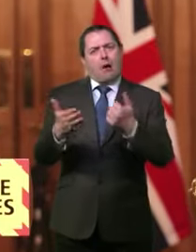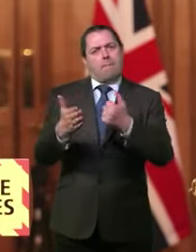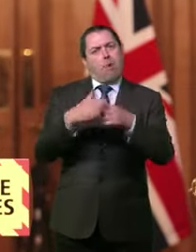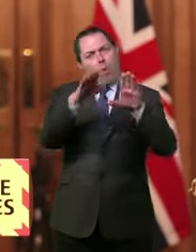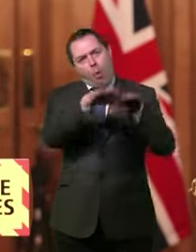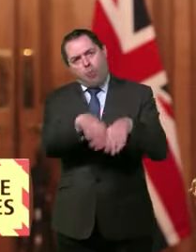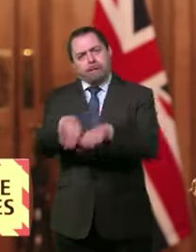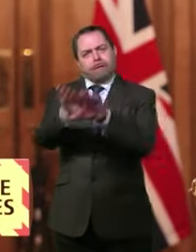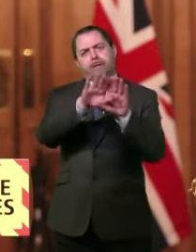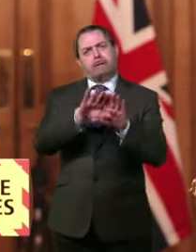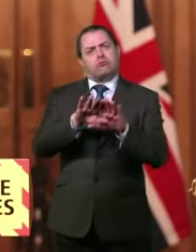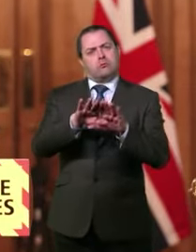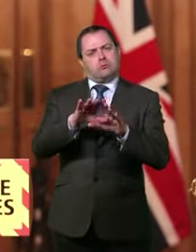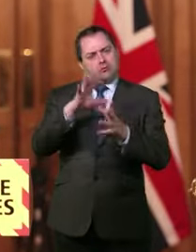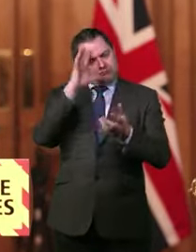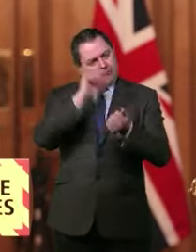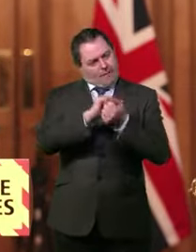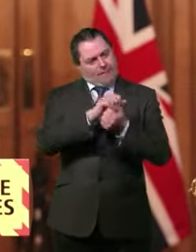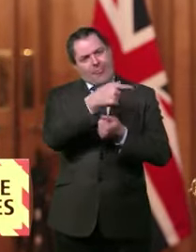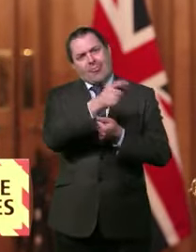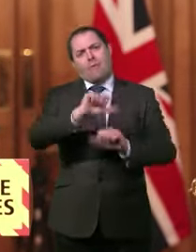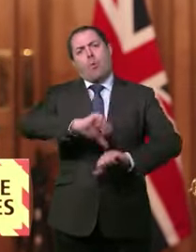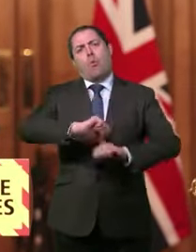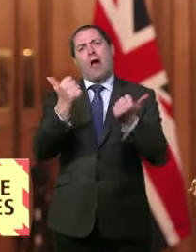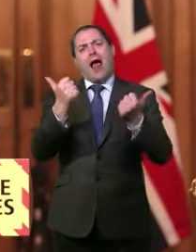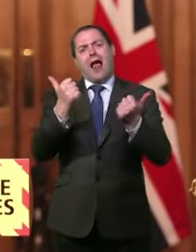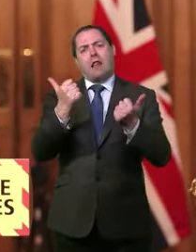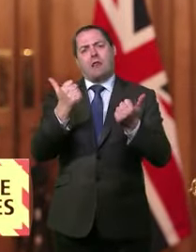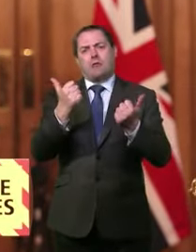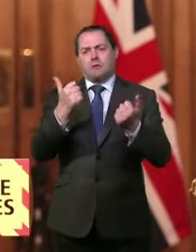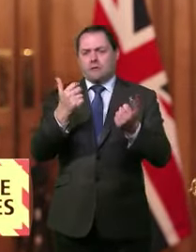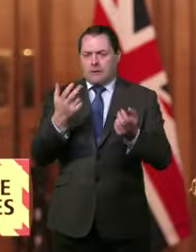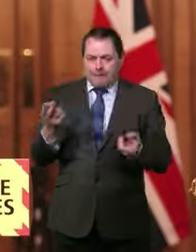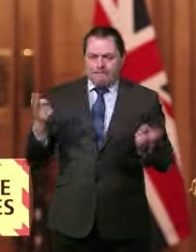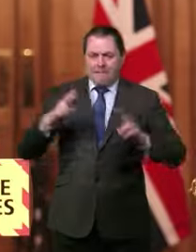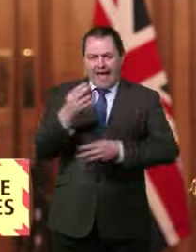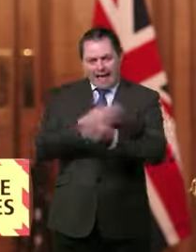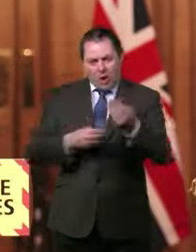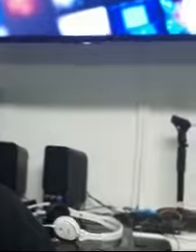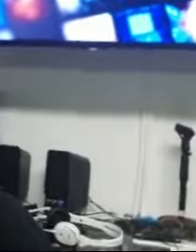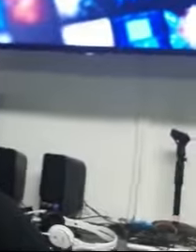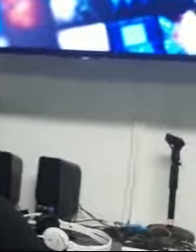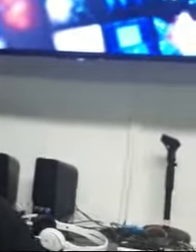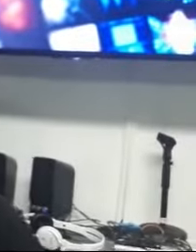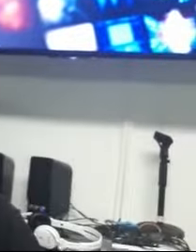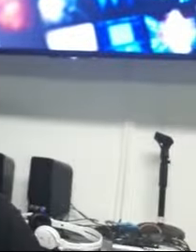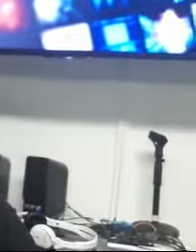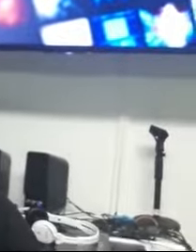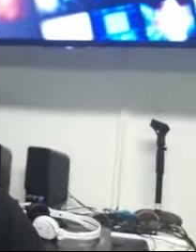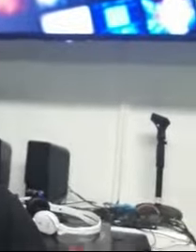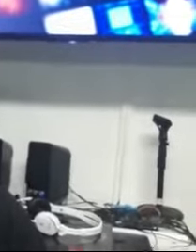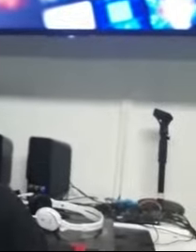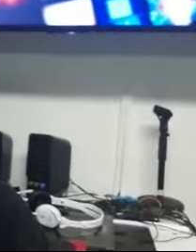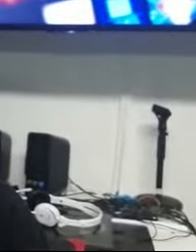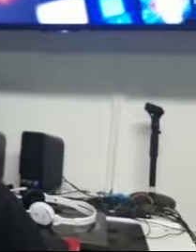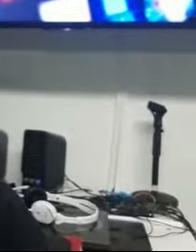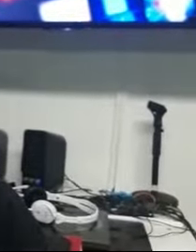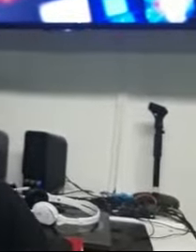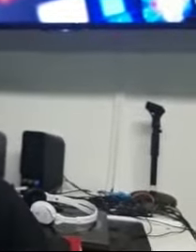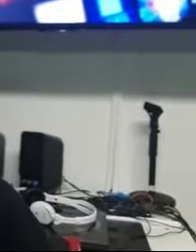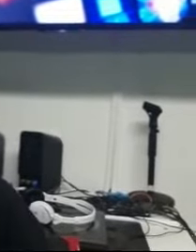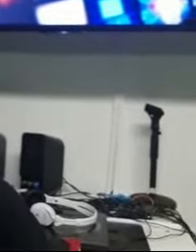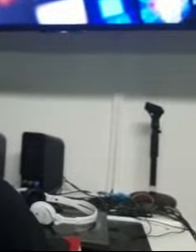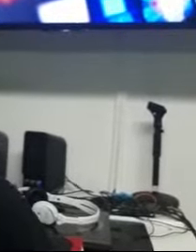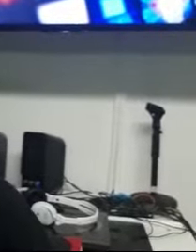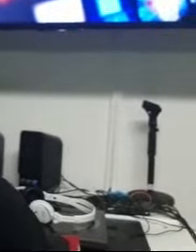memoria nuestra recuperación comienza hoy gracias por ver estos contenidos recuerda